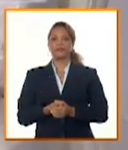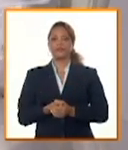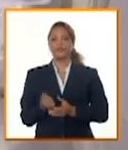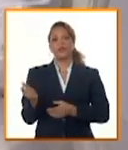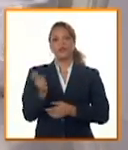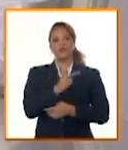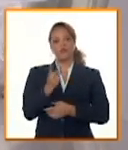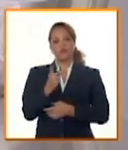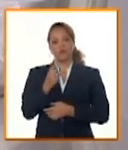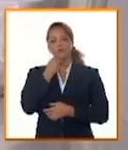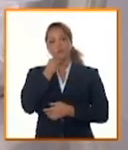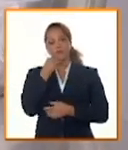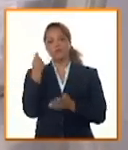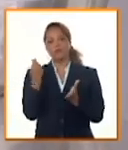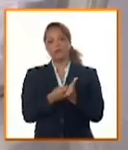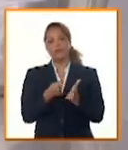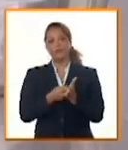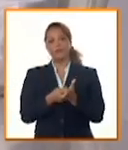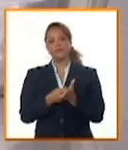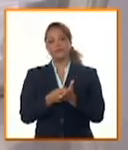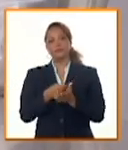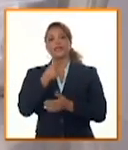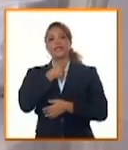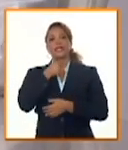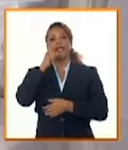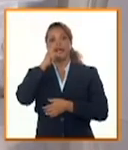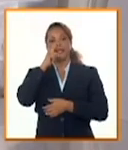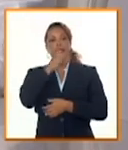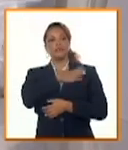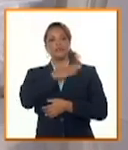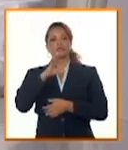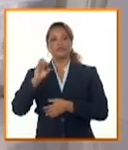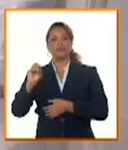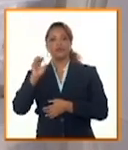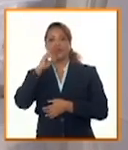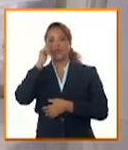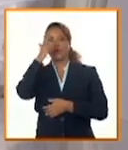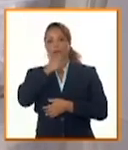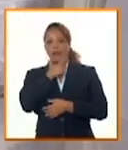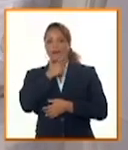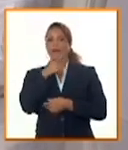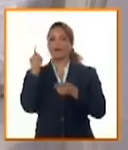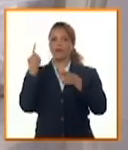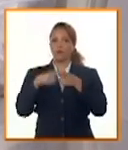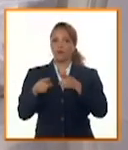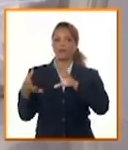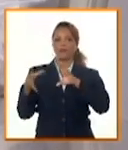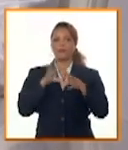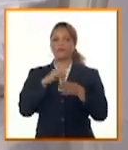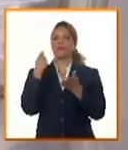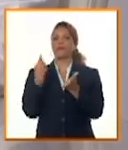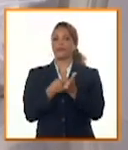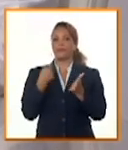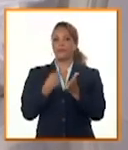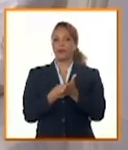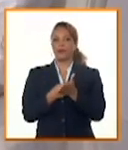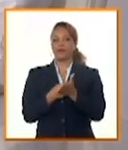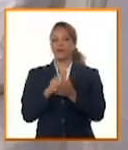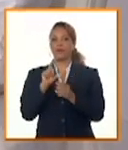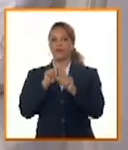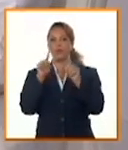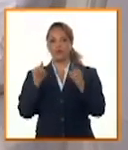la bolsa mi Transfer en zona que es otra de las pasarelas que también ha ayudado mucho con todo el sistema de pago por código QR etcétera